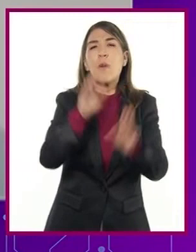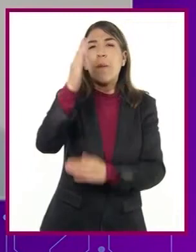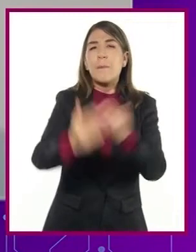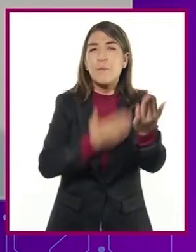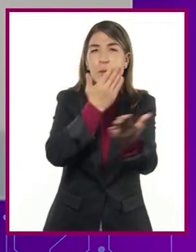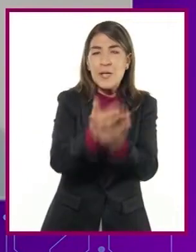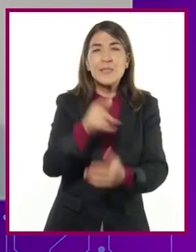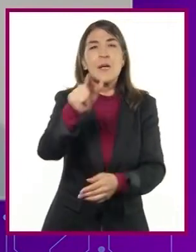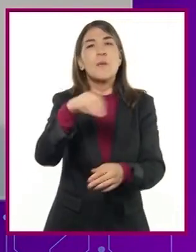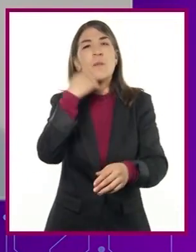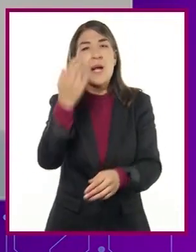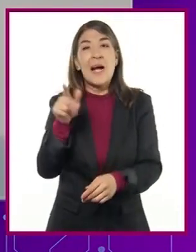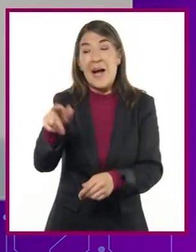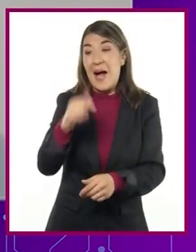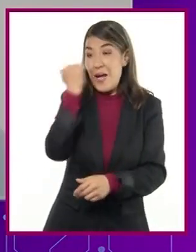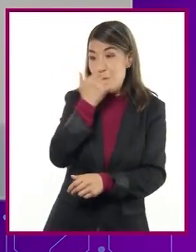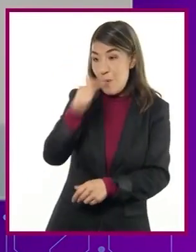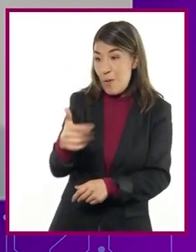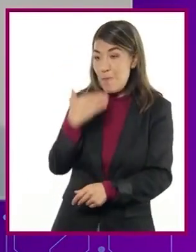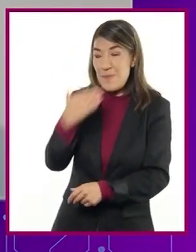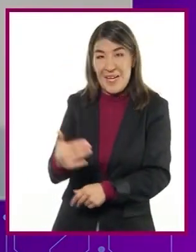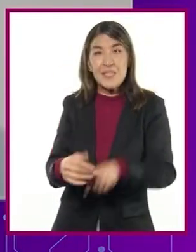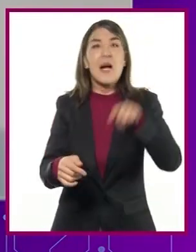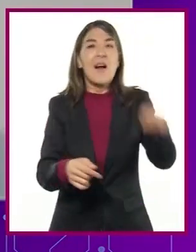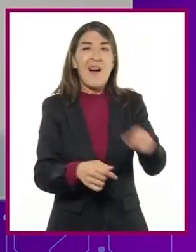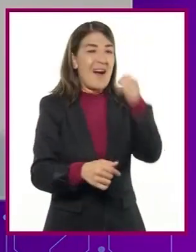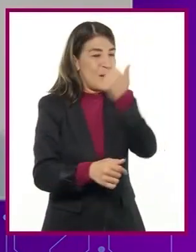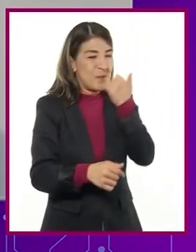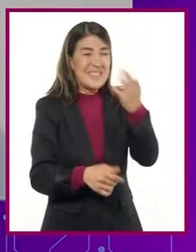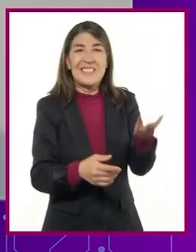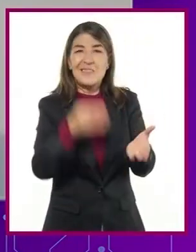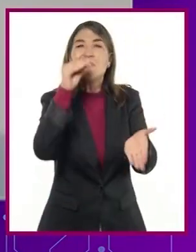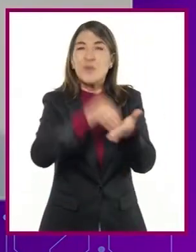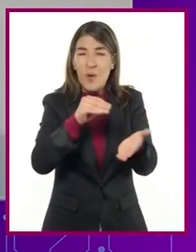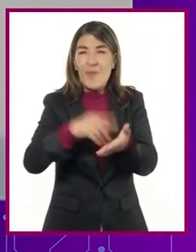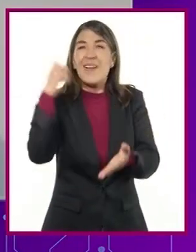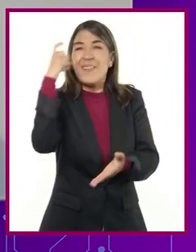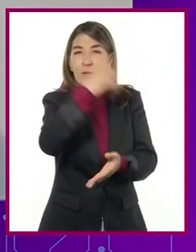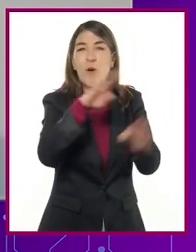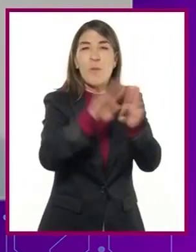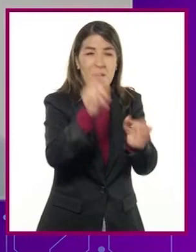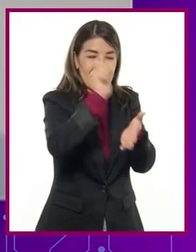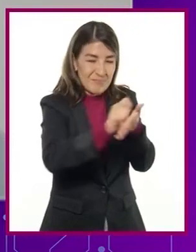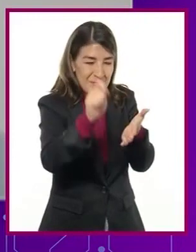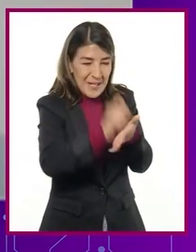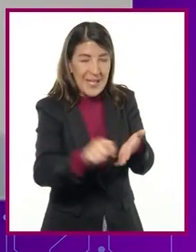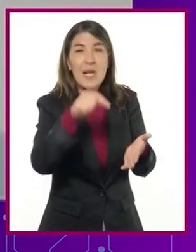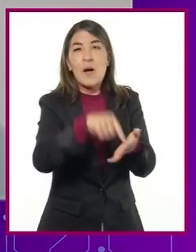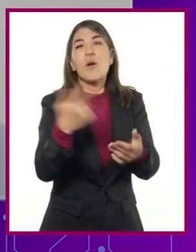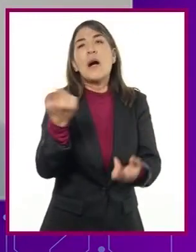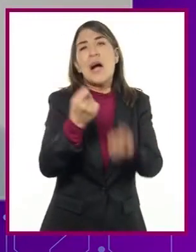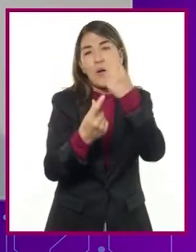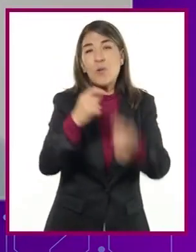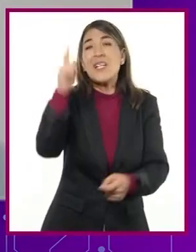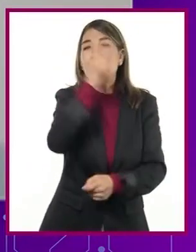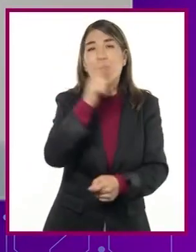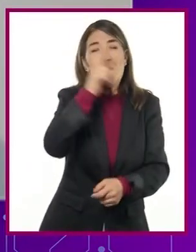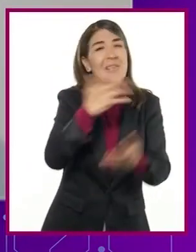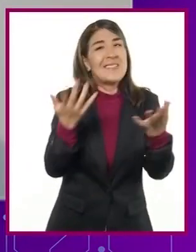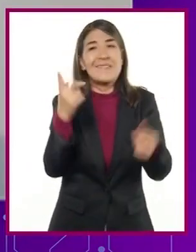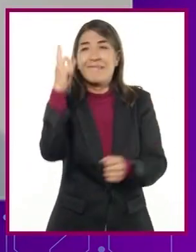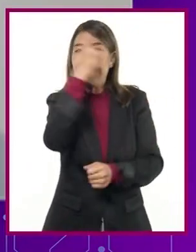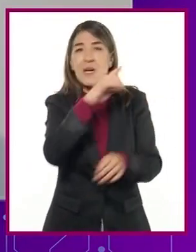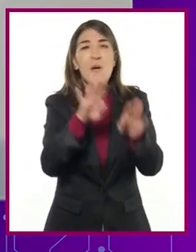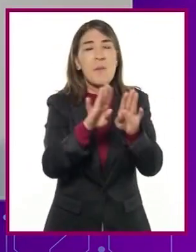alumno regular como el que aún no consolida la lectoescritura o quien tiene su lenguaje limitado, ejercen